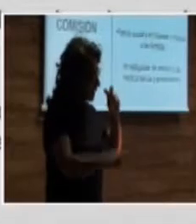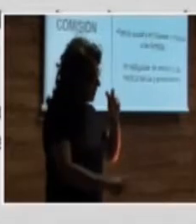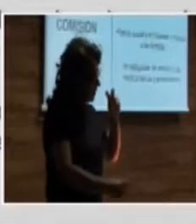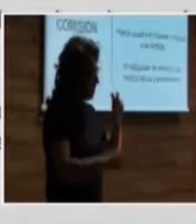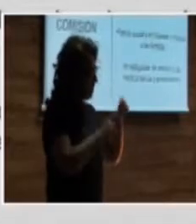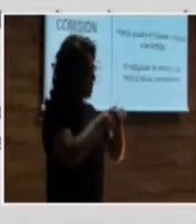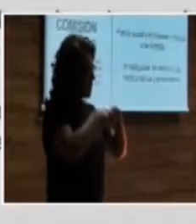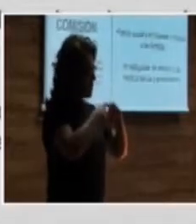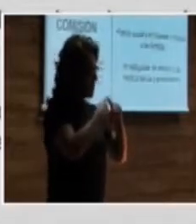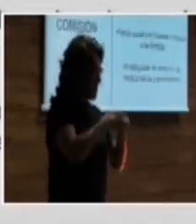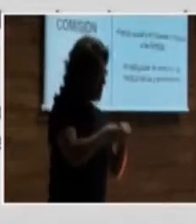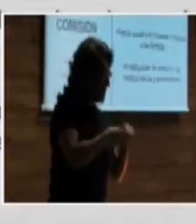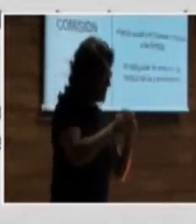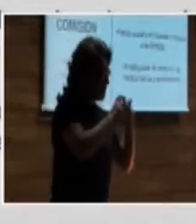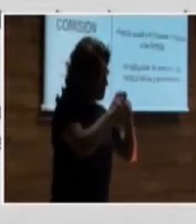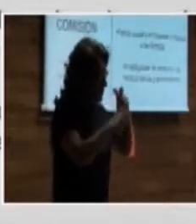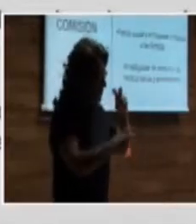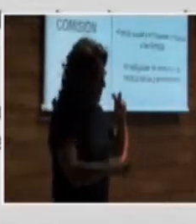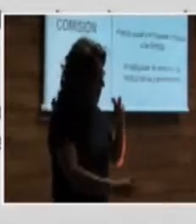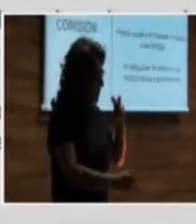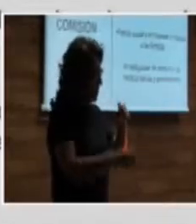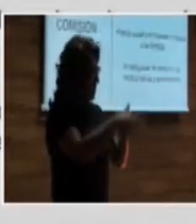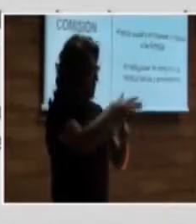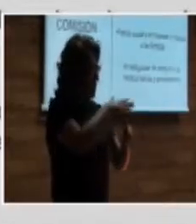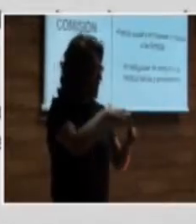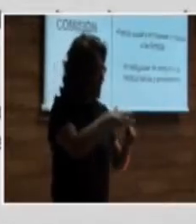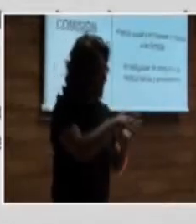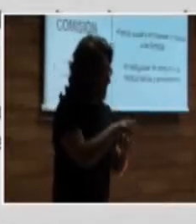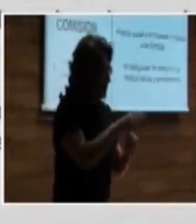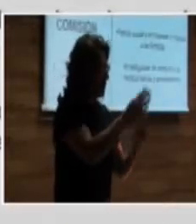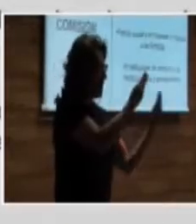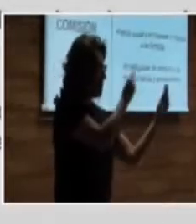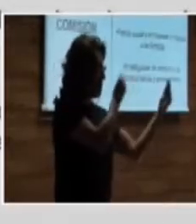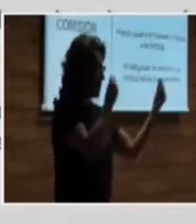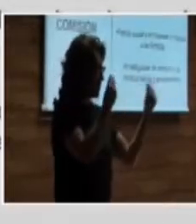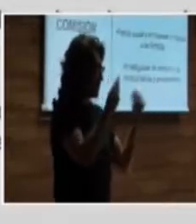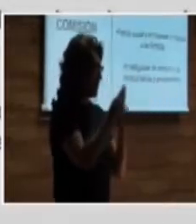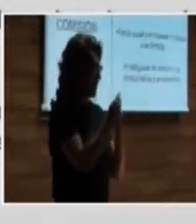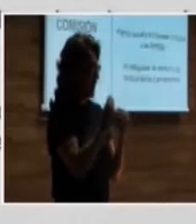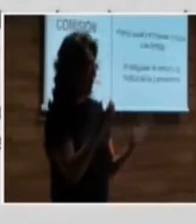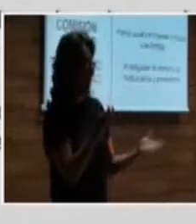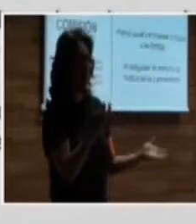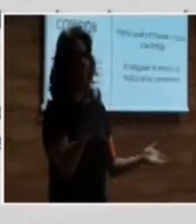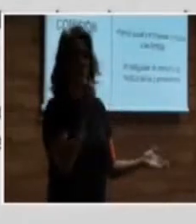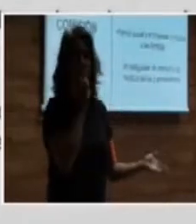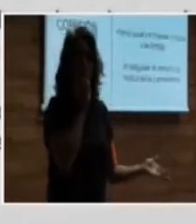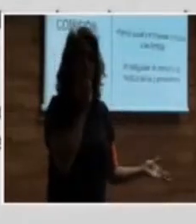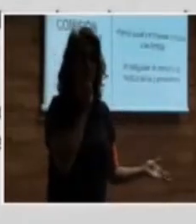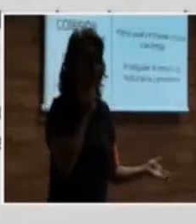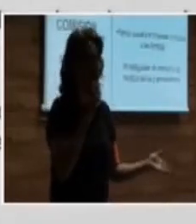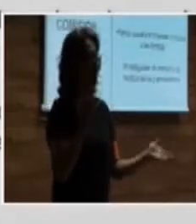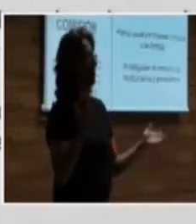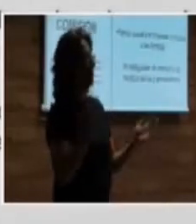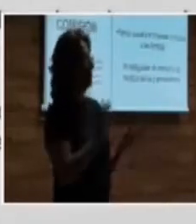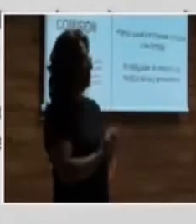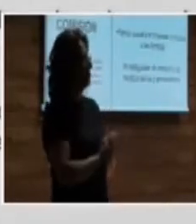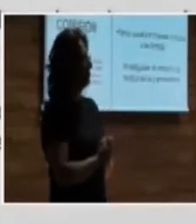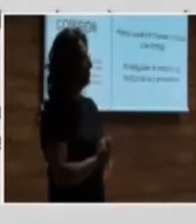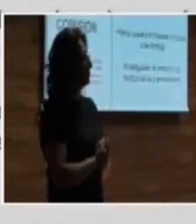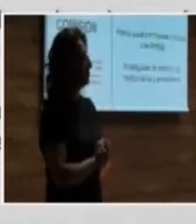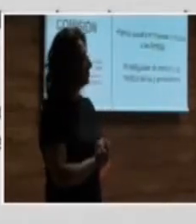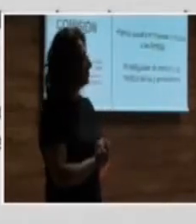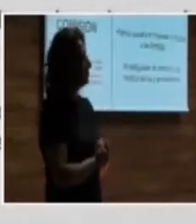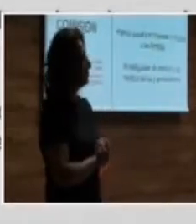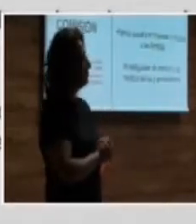familias, investigando también los factores de riesgo ambientales, cómo los sobrellevaron y qué características tienen. Está